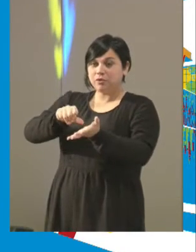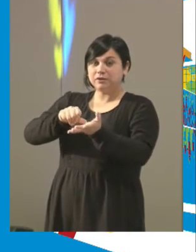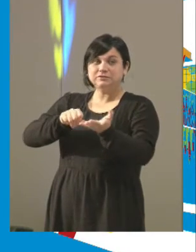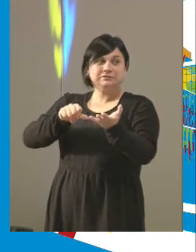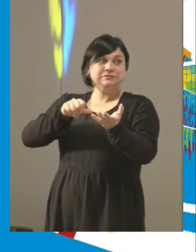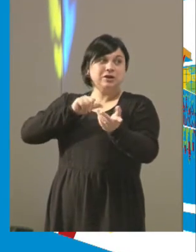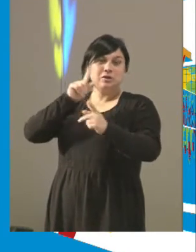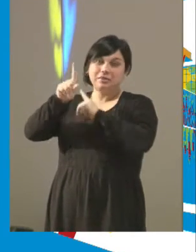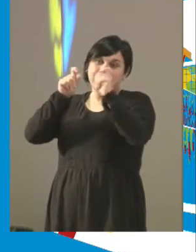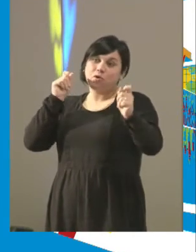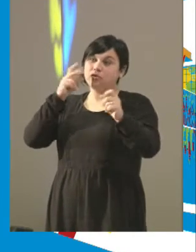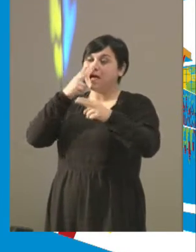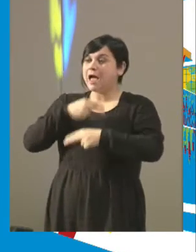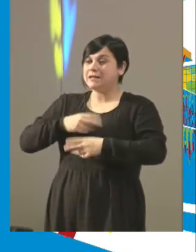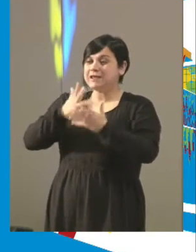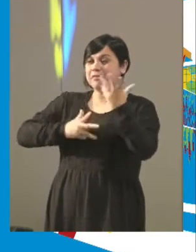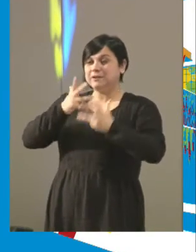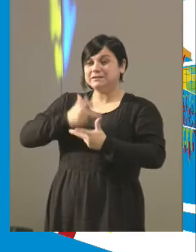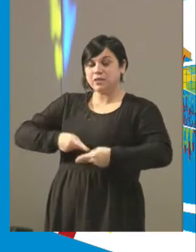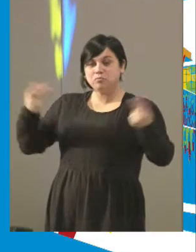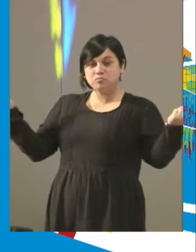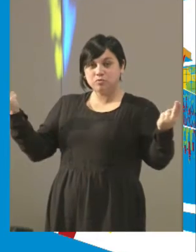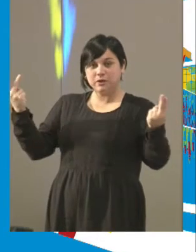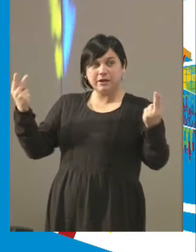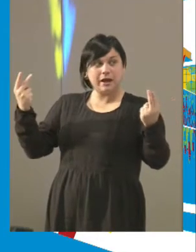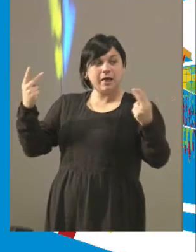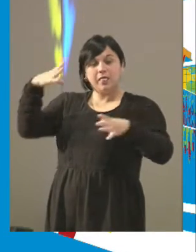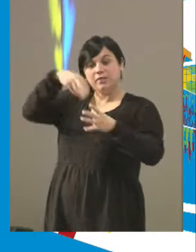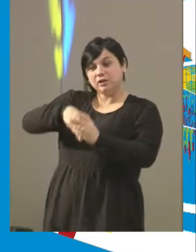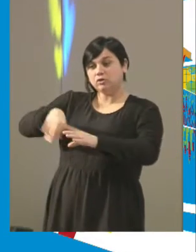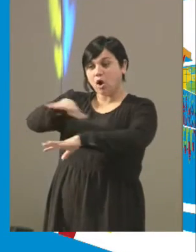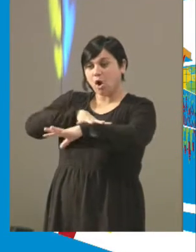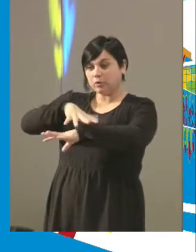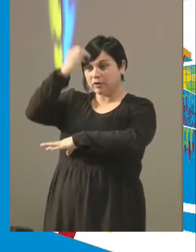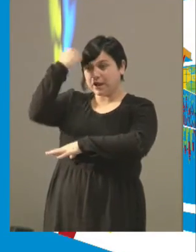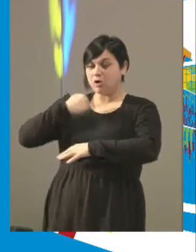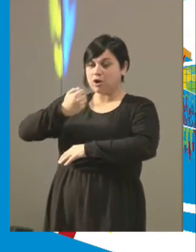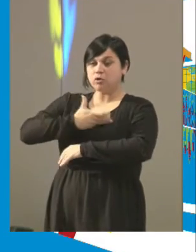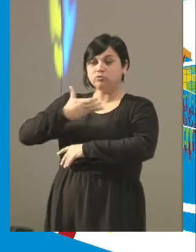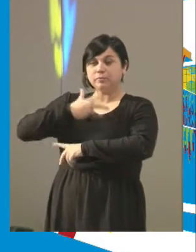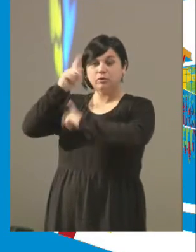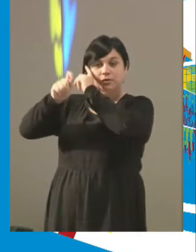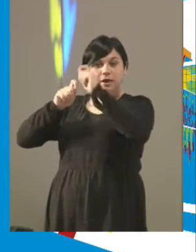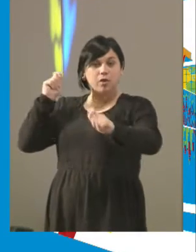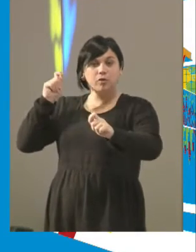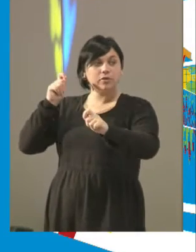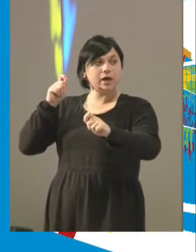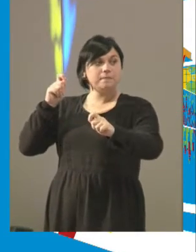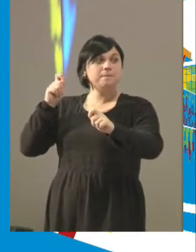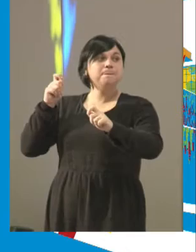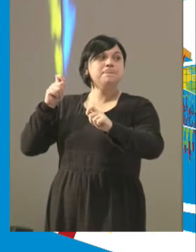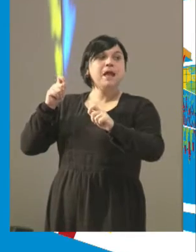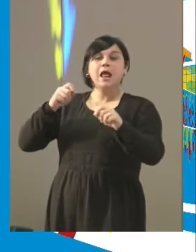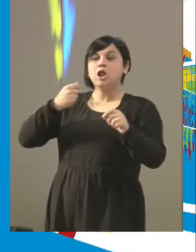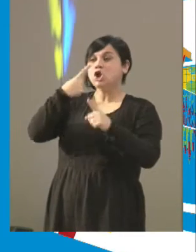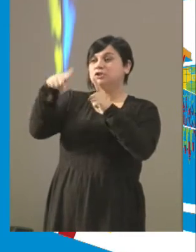explique que somos una administración pública. Somos una administración pública conformada por el Gobierno de Aragón, el Ayuntamiento de Zaragoza y los 29